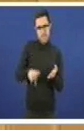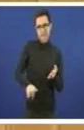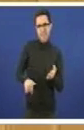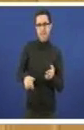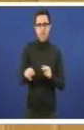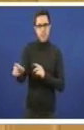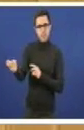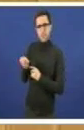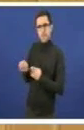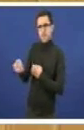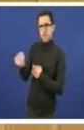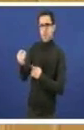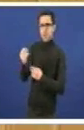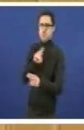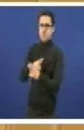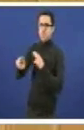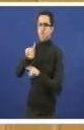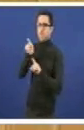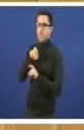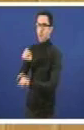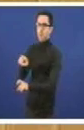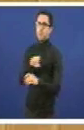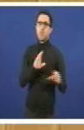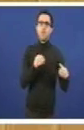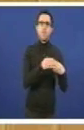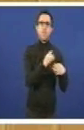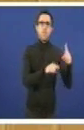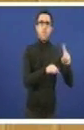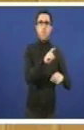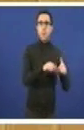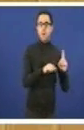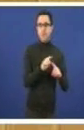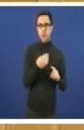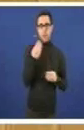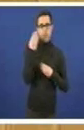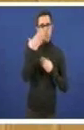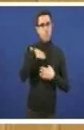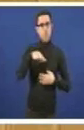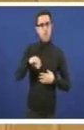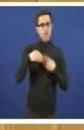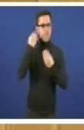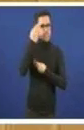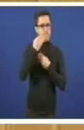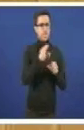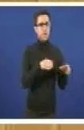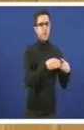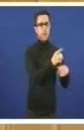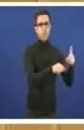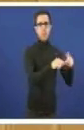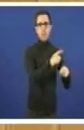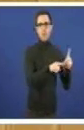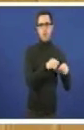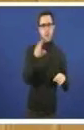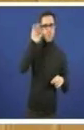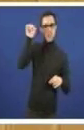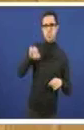parlamentario nacionalista pois podemos pensar que o portavoz do bloque nacionalista galego señor Parga escoitou